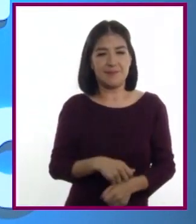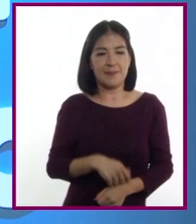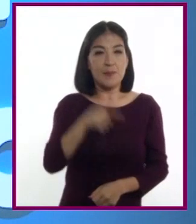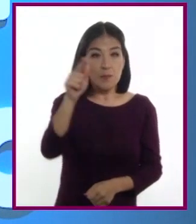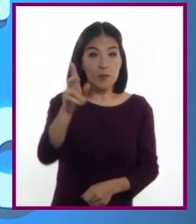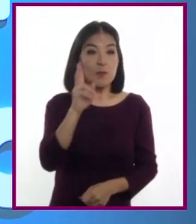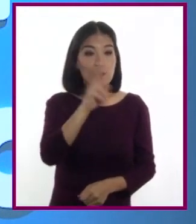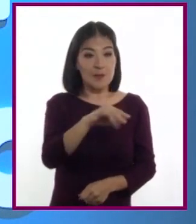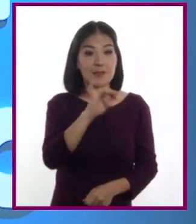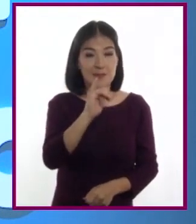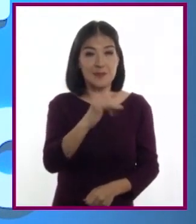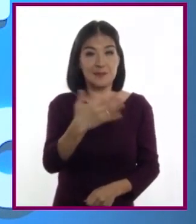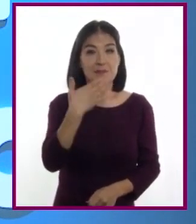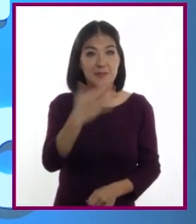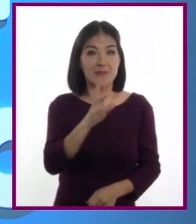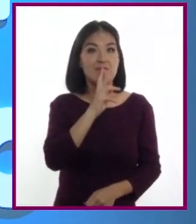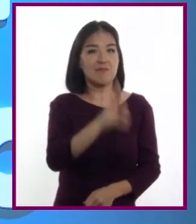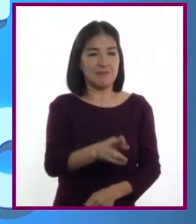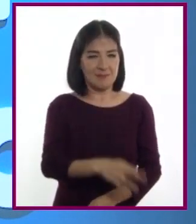Verifique si coincide con su resultado.